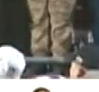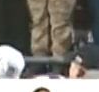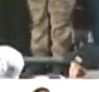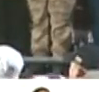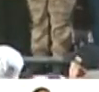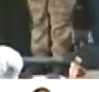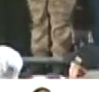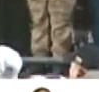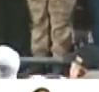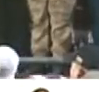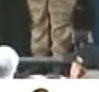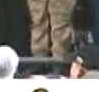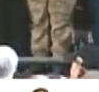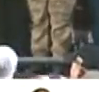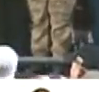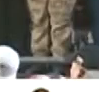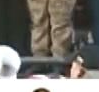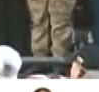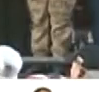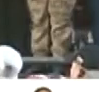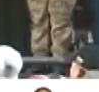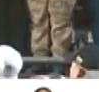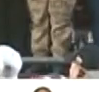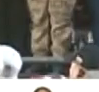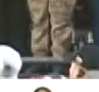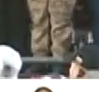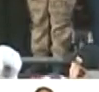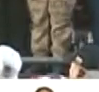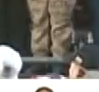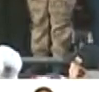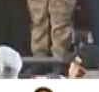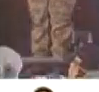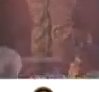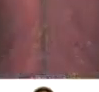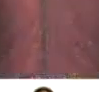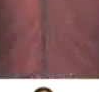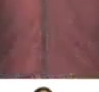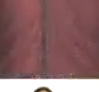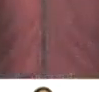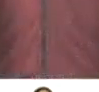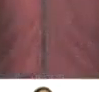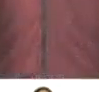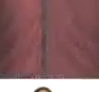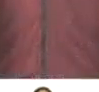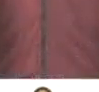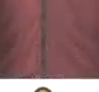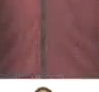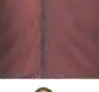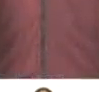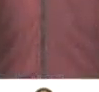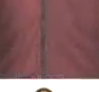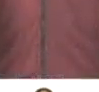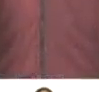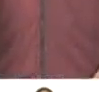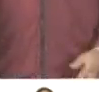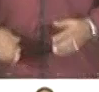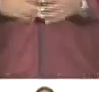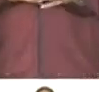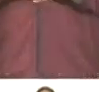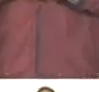del futuro de la patria, de los hijos, de las hijas,